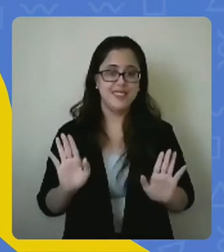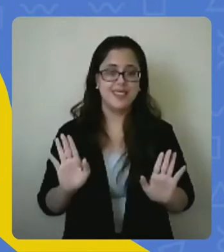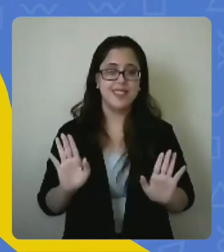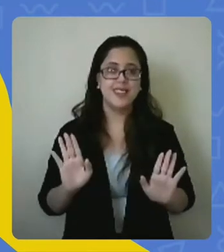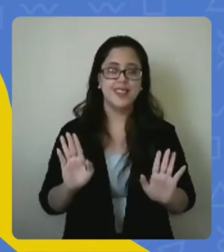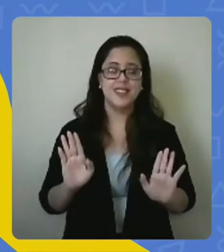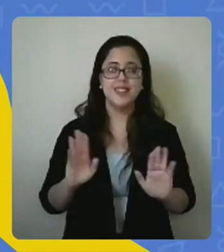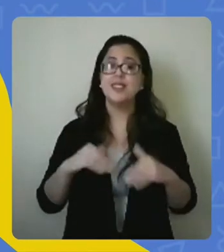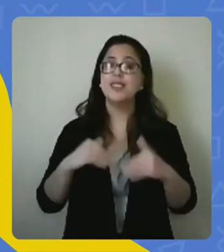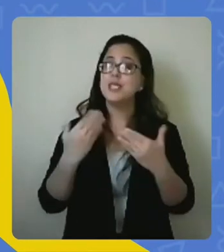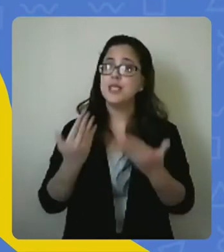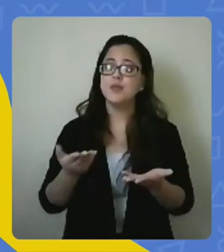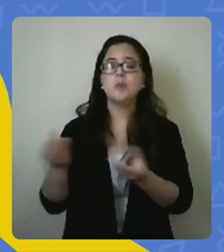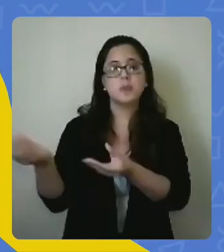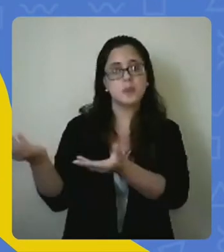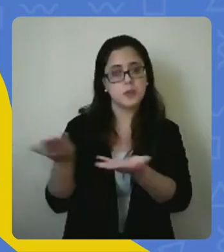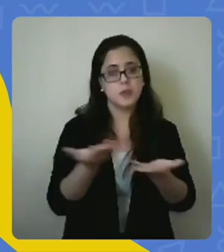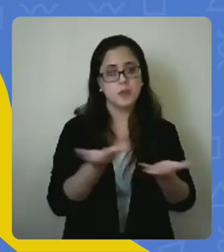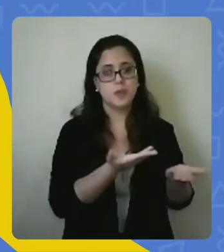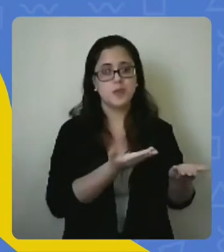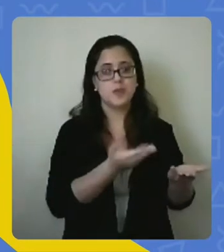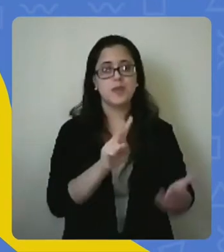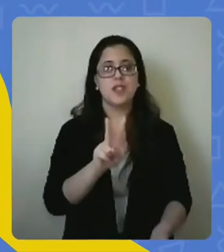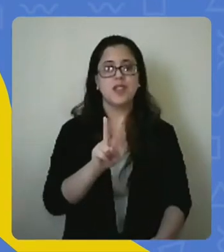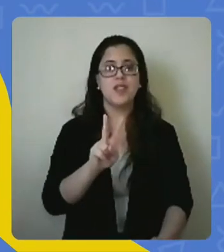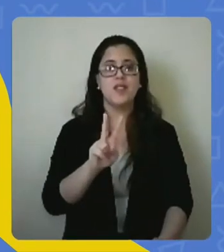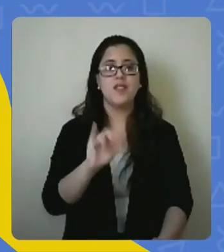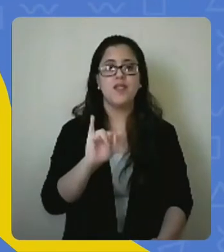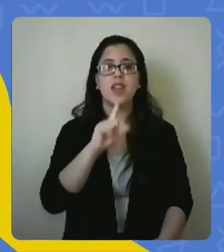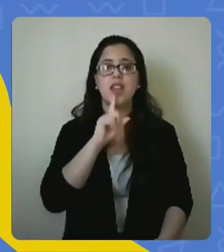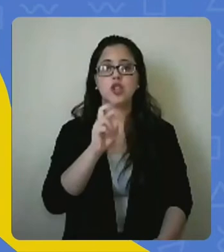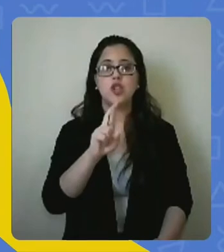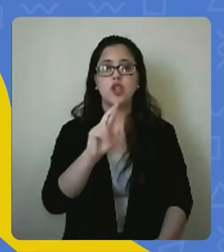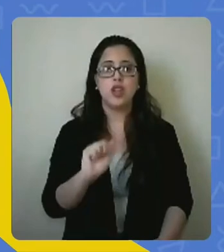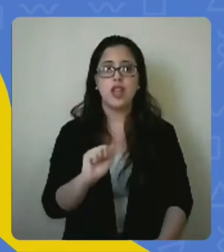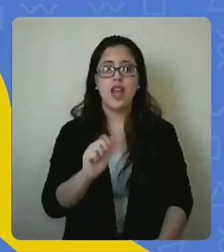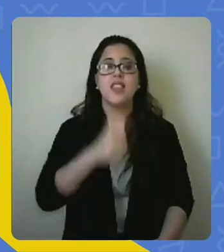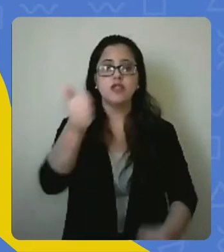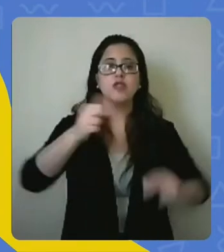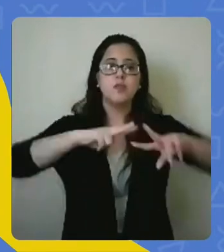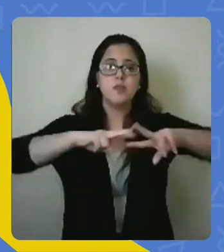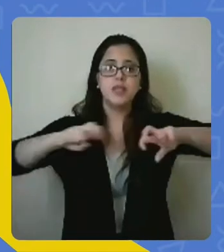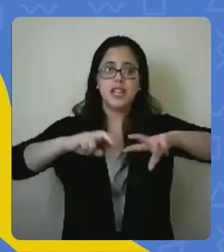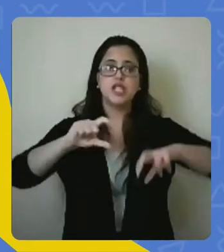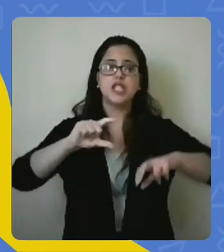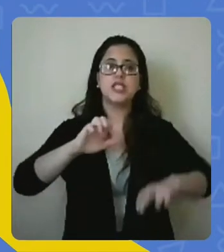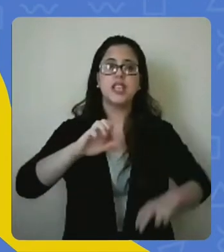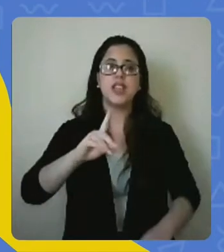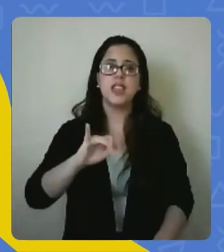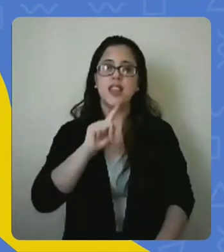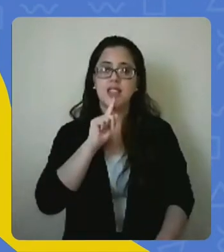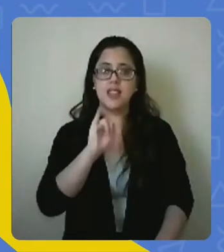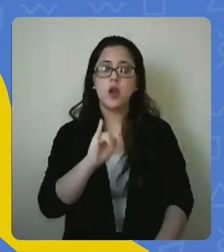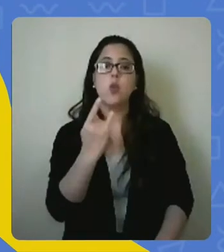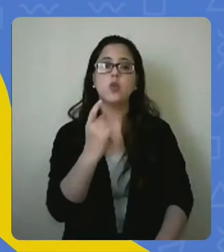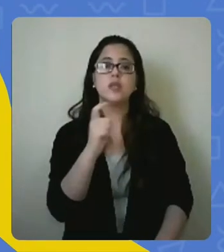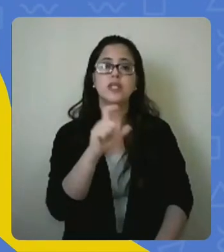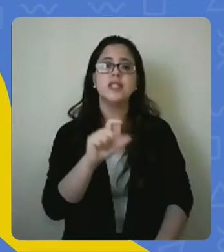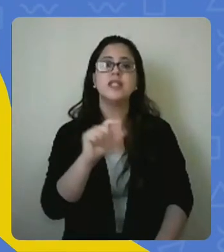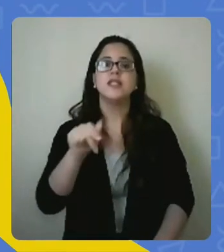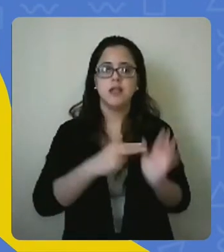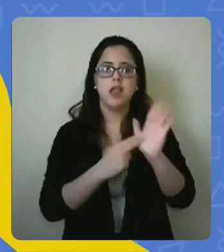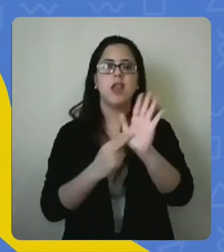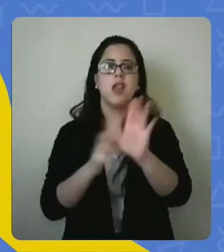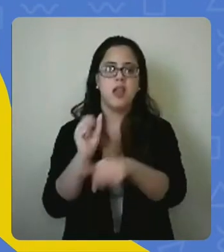sin más, les dejo acá a Victoria Espinosa, quien es directora de investigación de CDTUC y quien nos va a presentar a